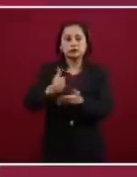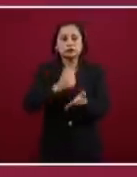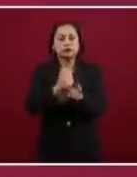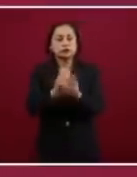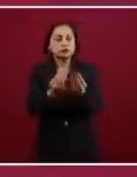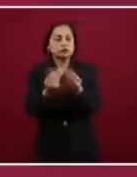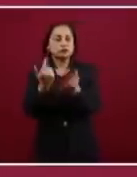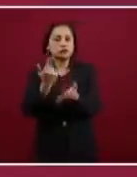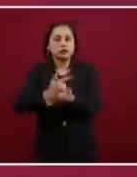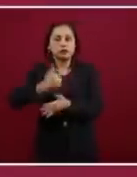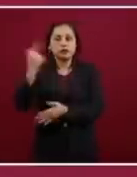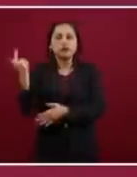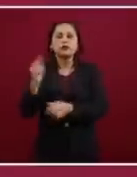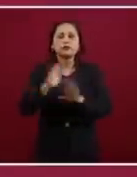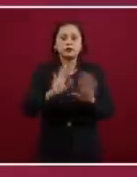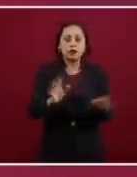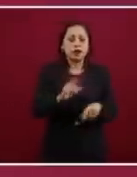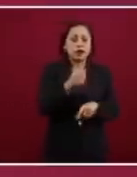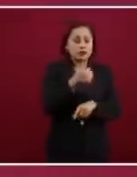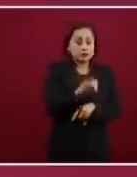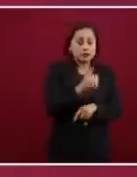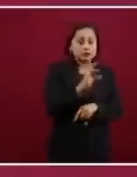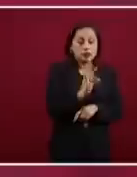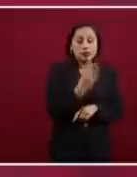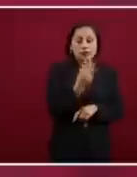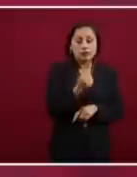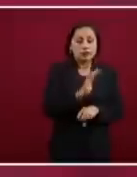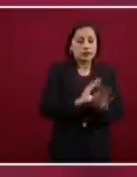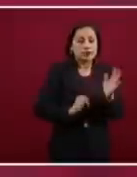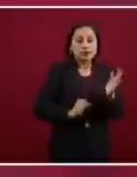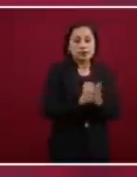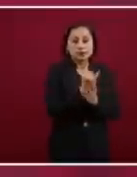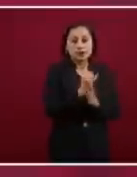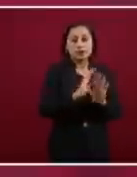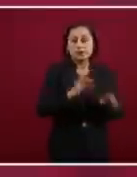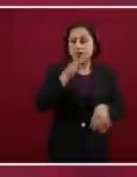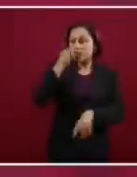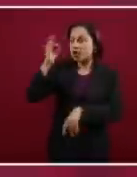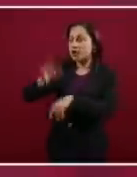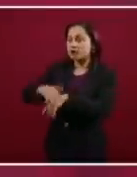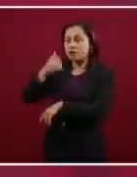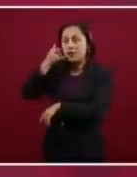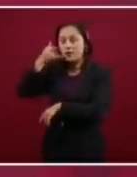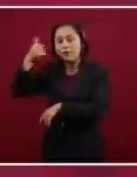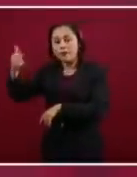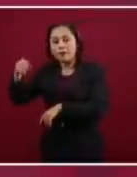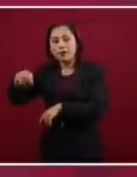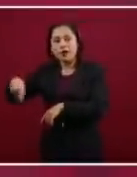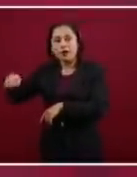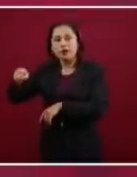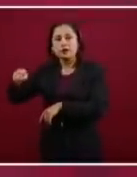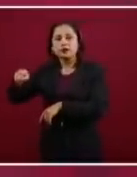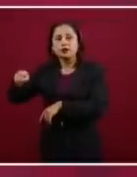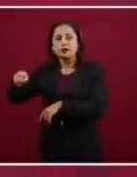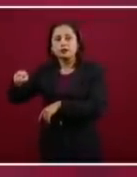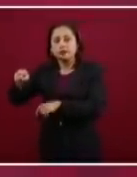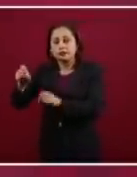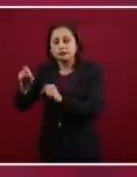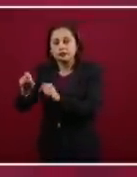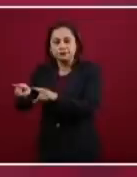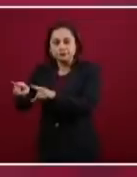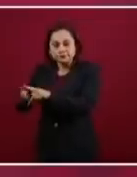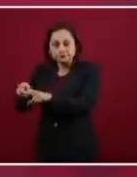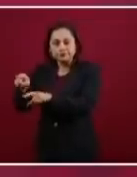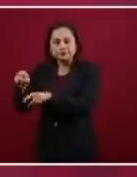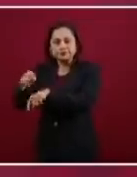la decisión se les transmite a la gente que estaba en la operación y en ese momento se retira